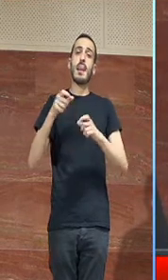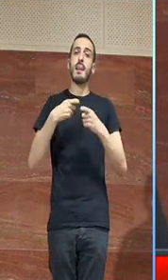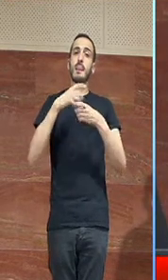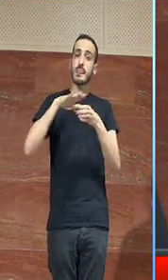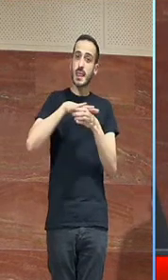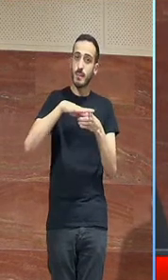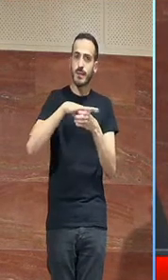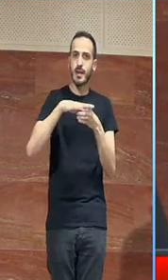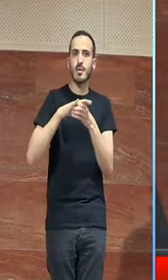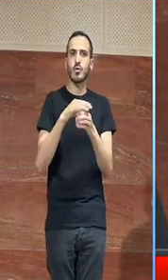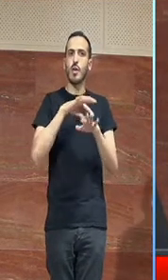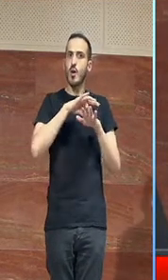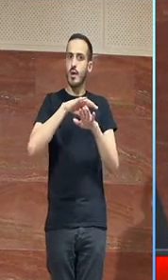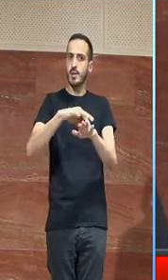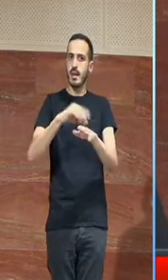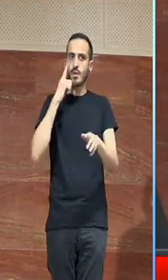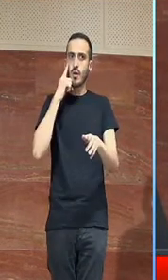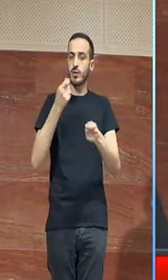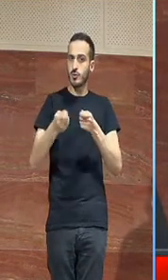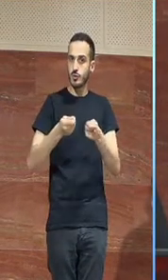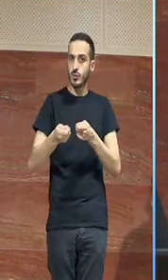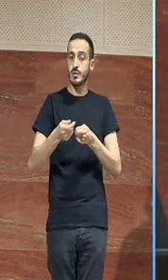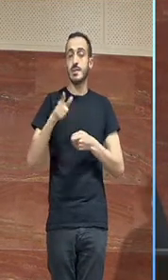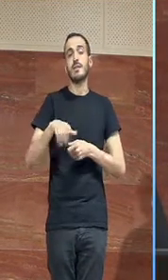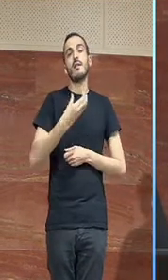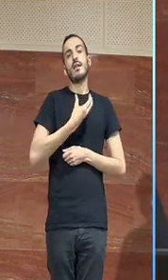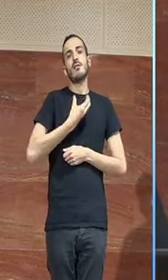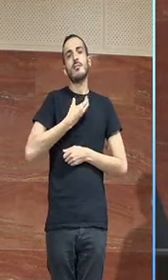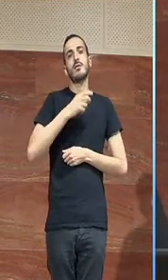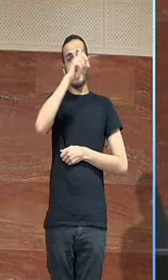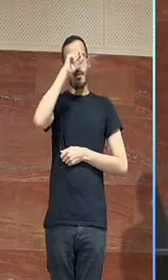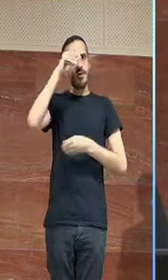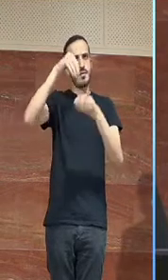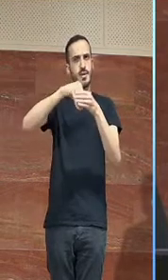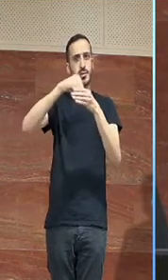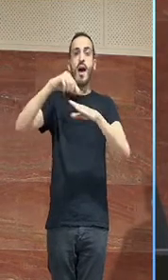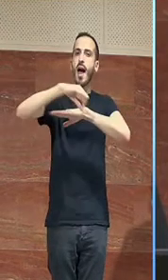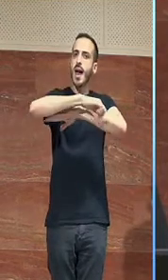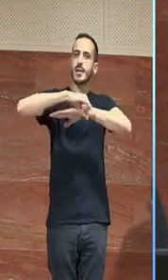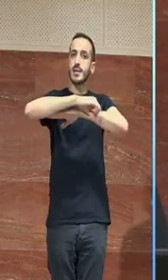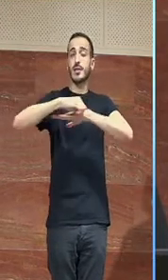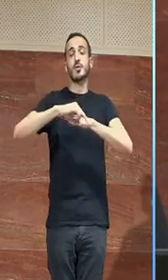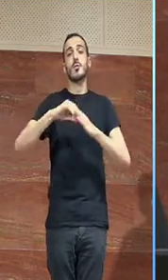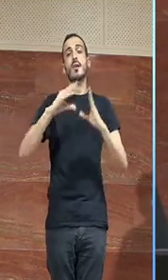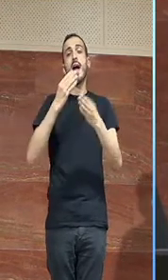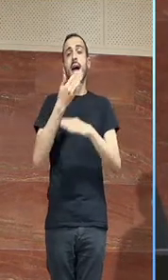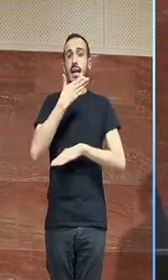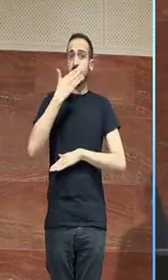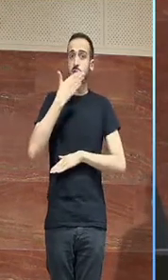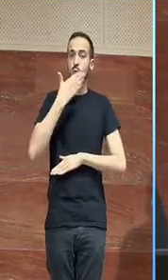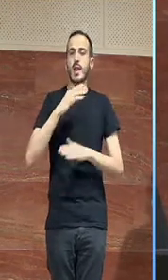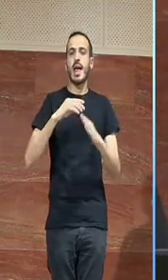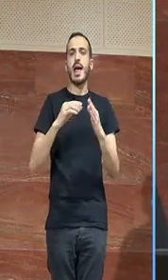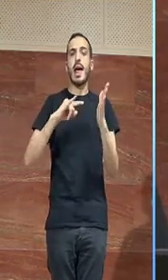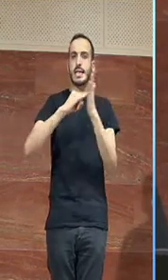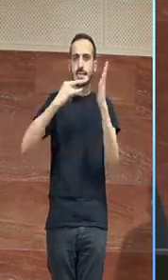de Ingeniería Ambiental del Ayuntamiento de Madrid. Es arquitecto por la Escuela Técnica Superior de Arquitectura de Madrid, compañero mío, nos